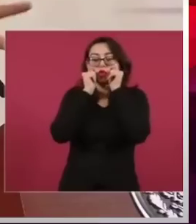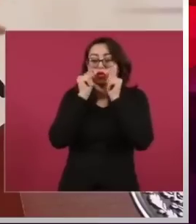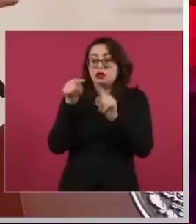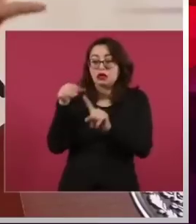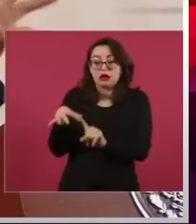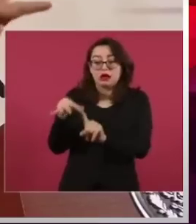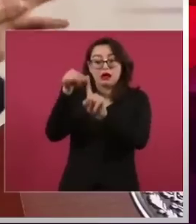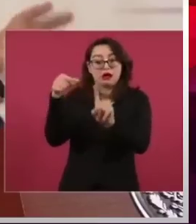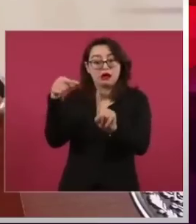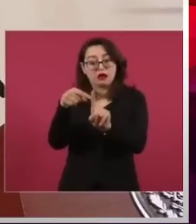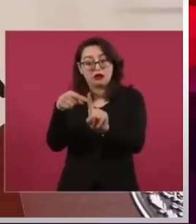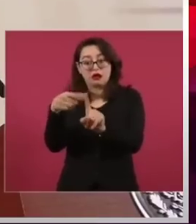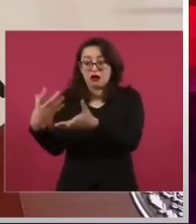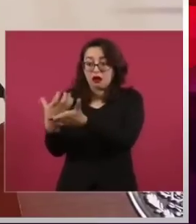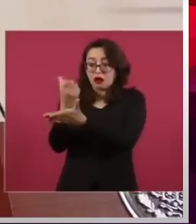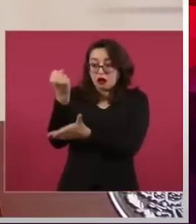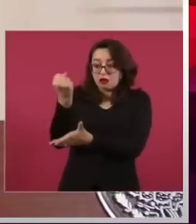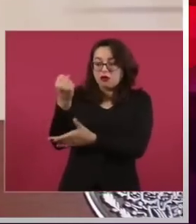como miembro